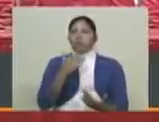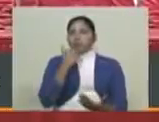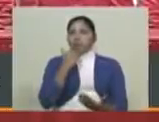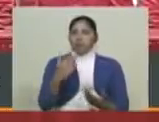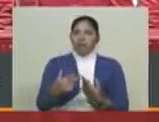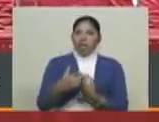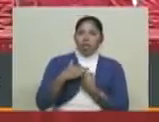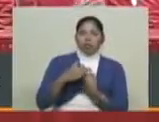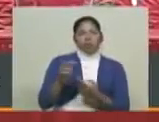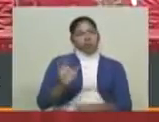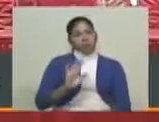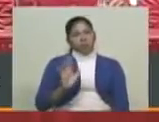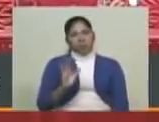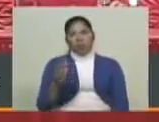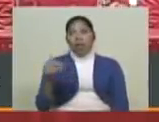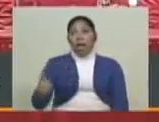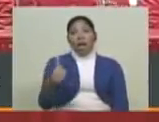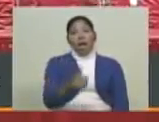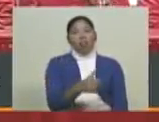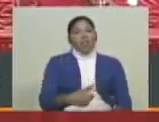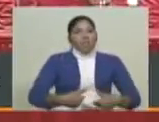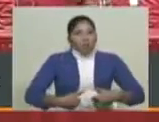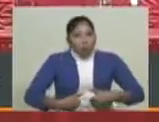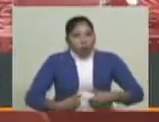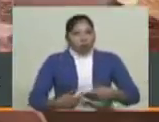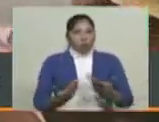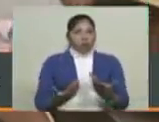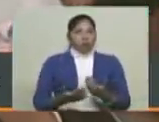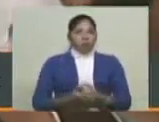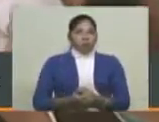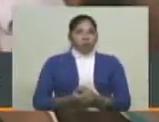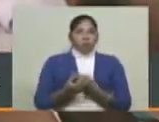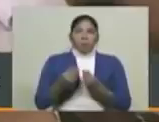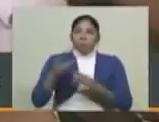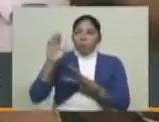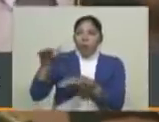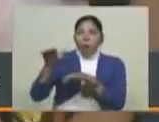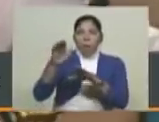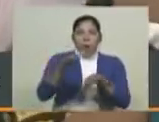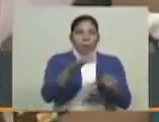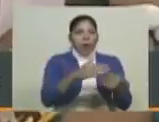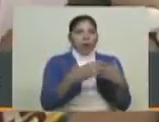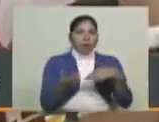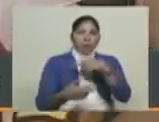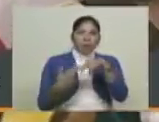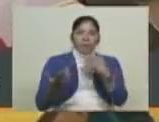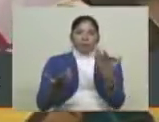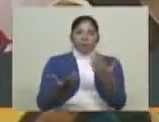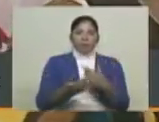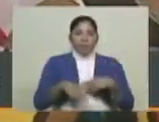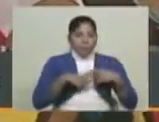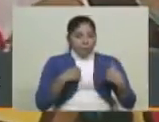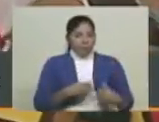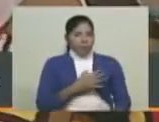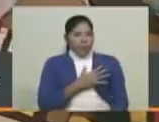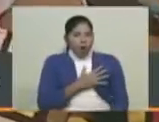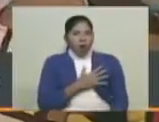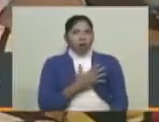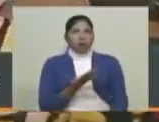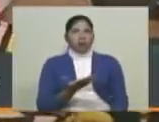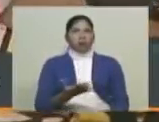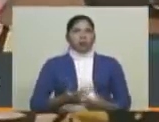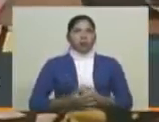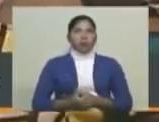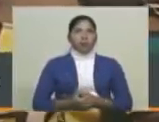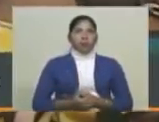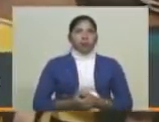haga su esfuerzo real por apoyar la causa de la revolución bolivariana desde el corazón.